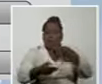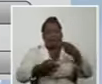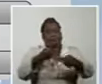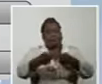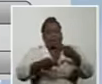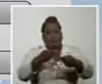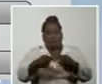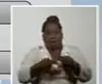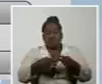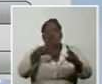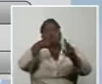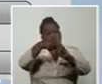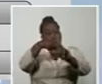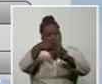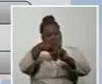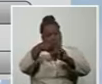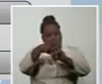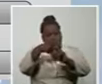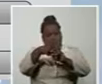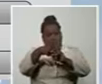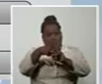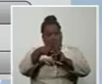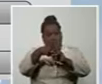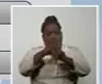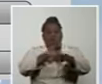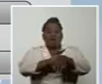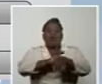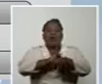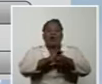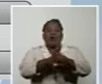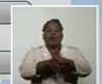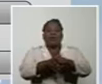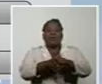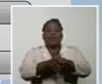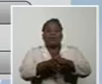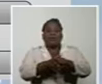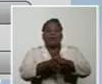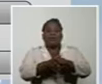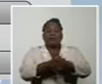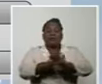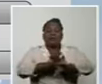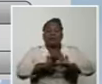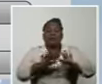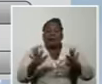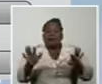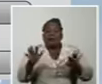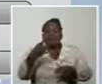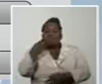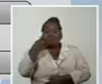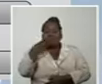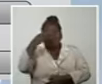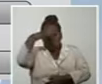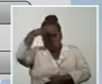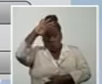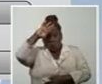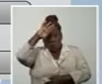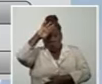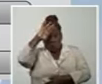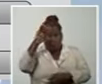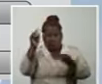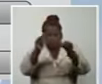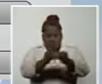resultaron positivas a la COVID-19. De esta forma, Cuba acumula